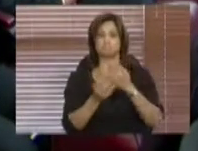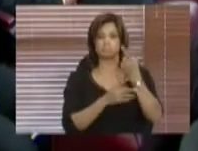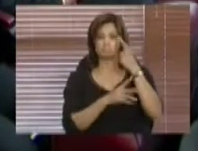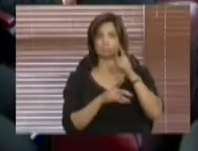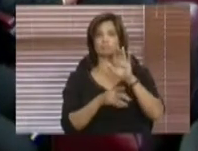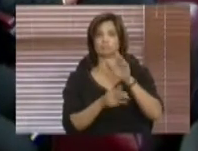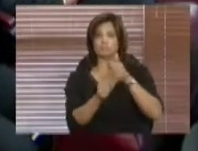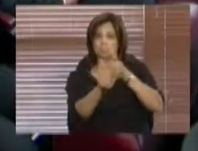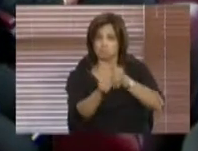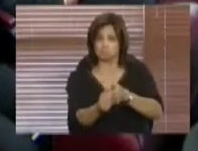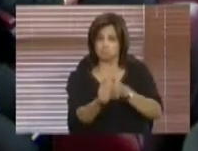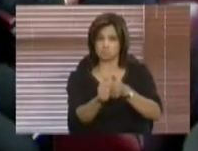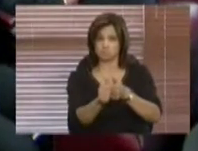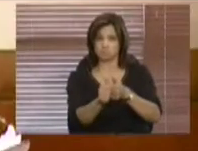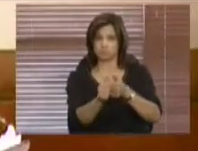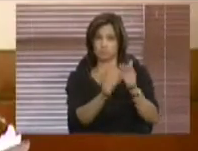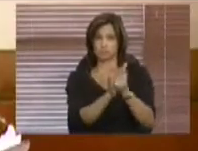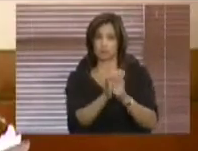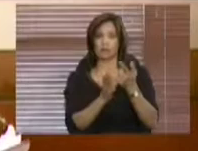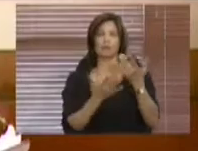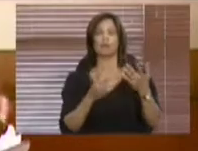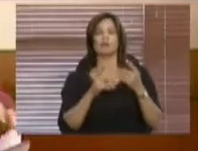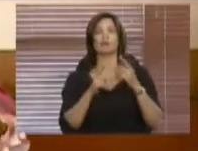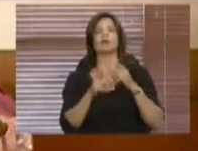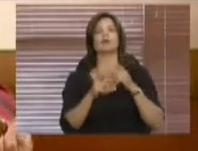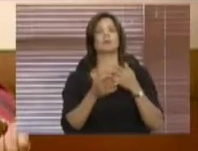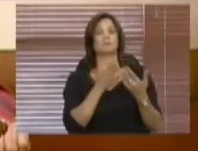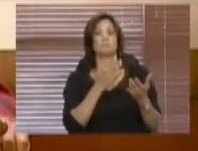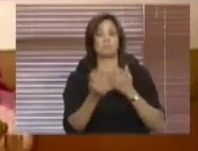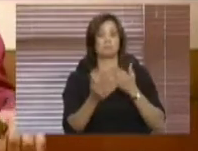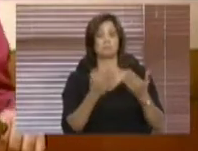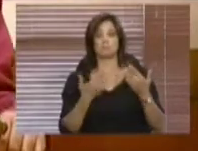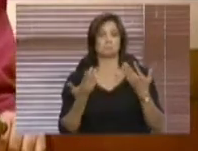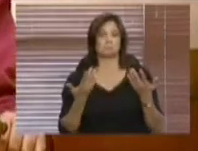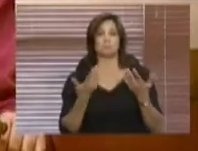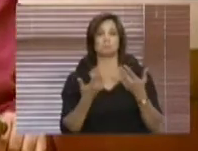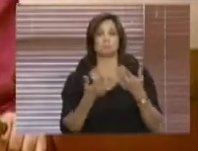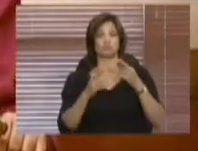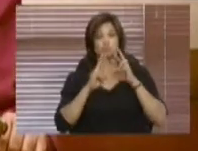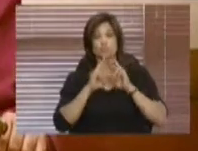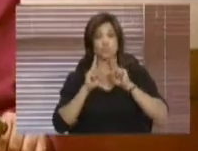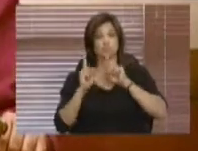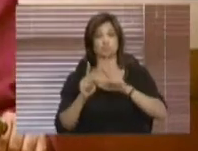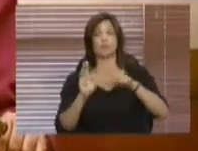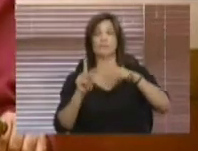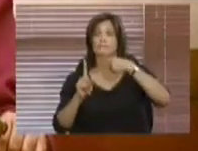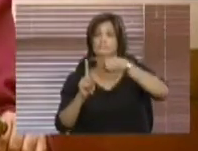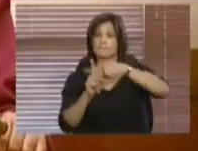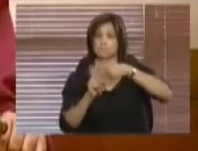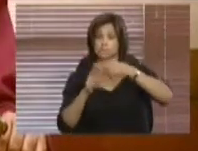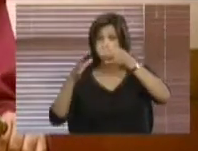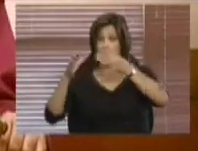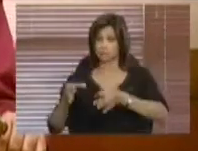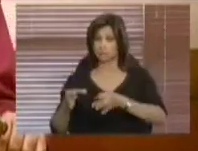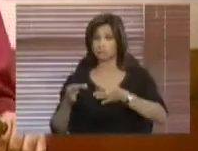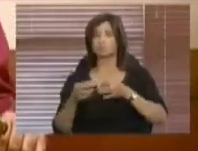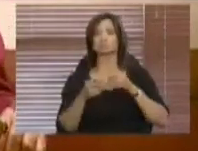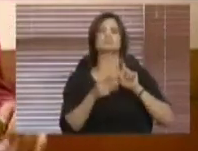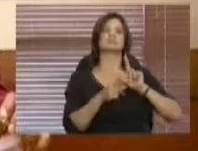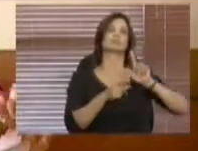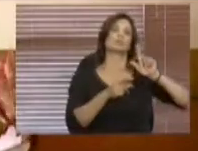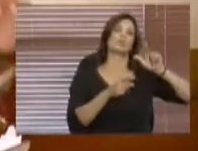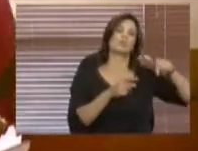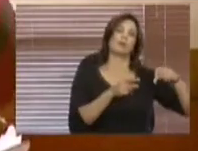sus propios términos, pues de nada sirve haber obtenido un resultado positivo en la sentencia si